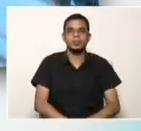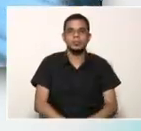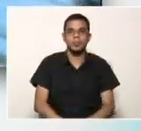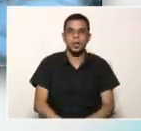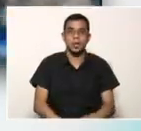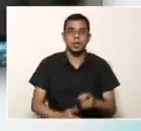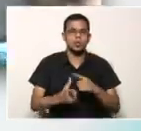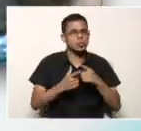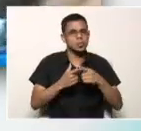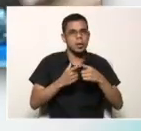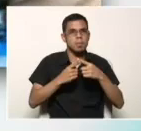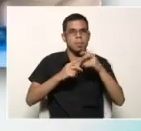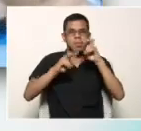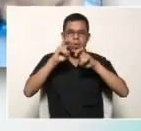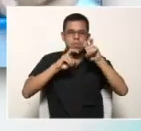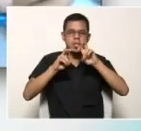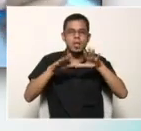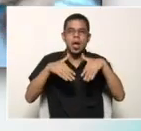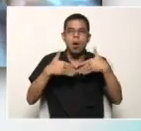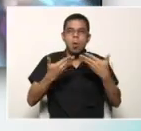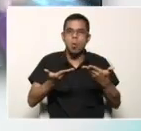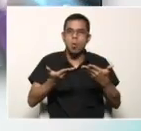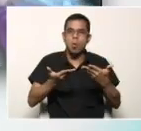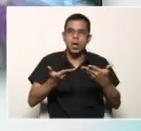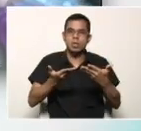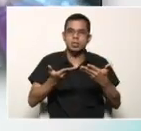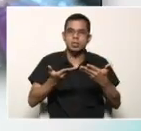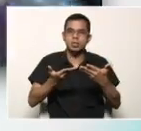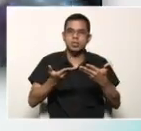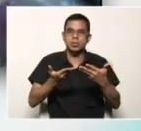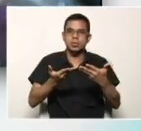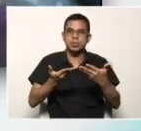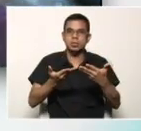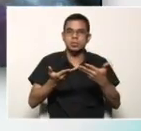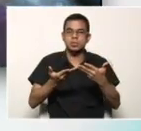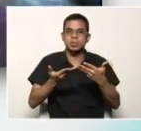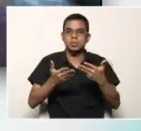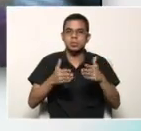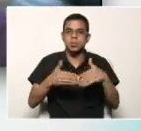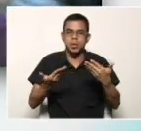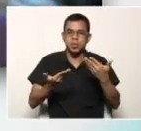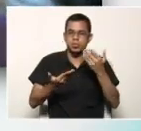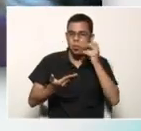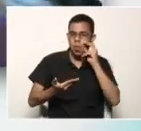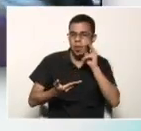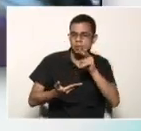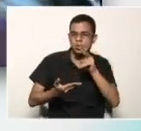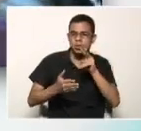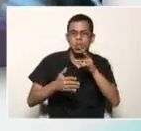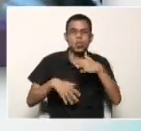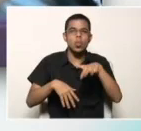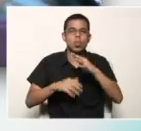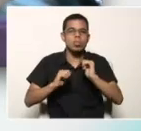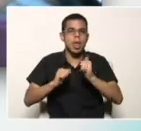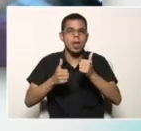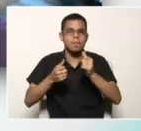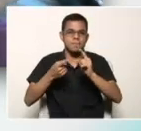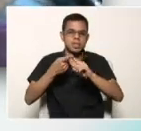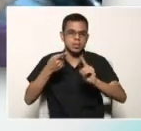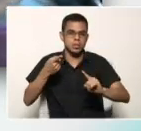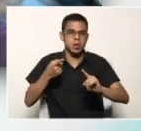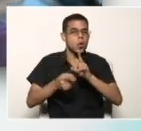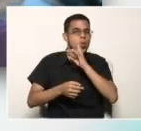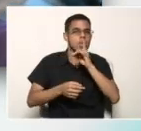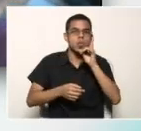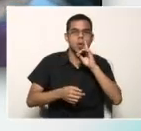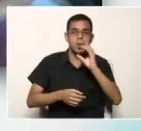placa, ¿verdad? La placa electrónica, y una vez que podamos detectar visualmente, bien sea el capacitor,